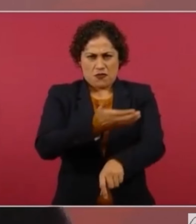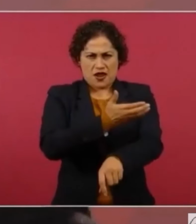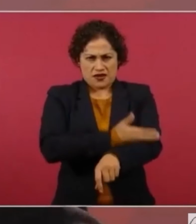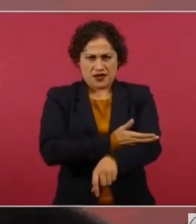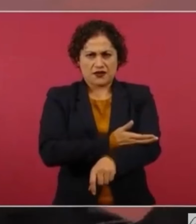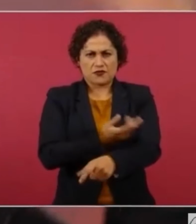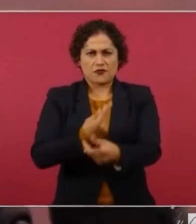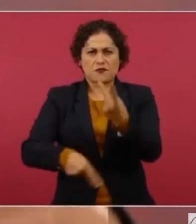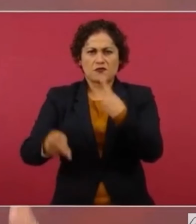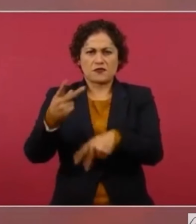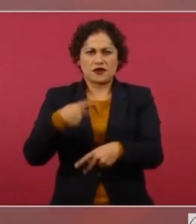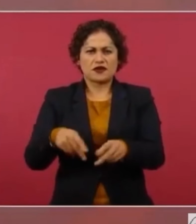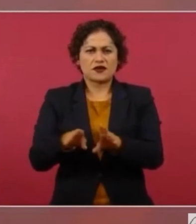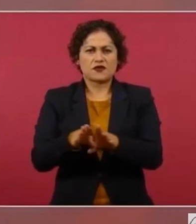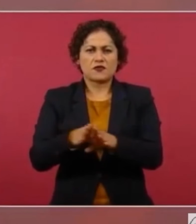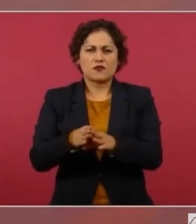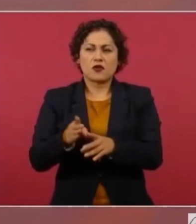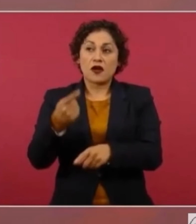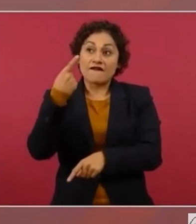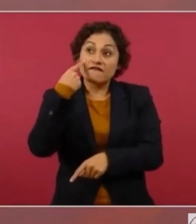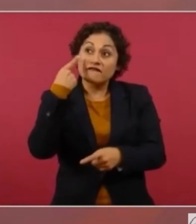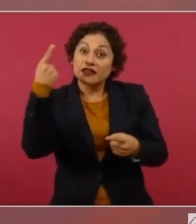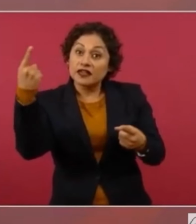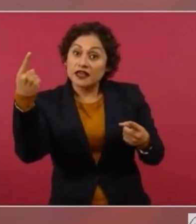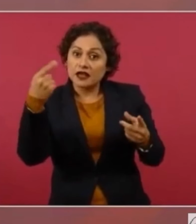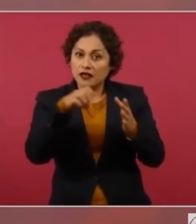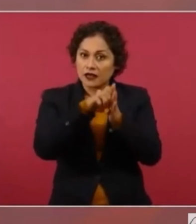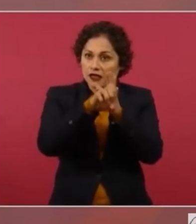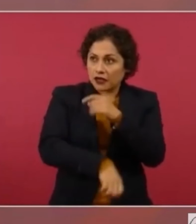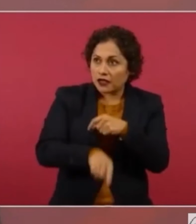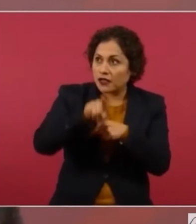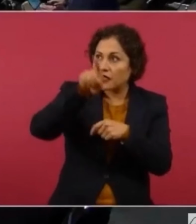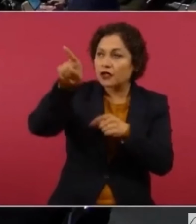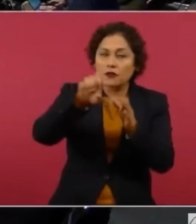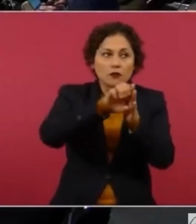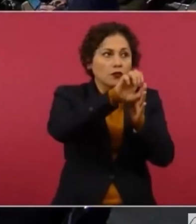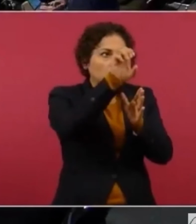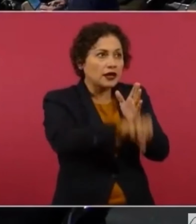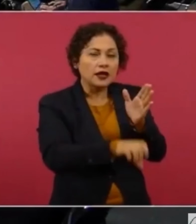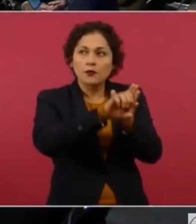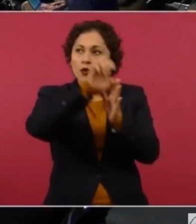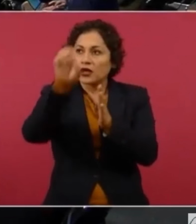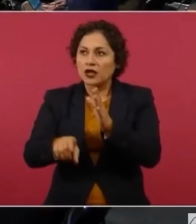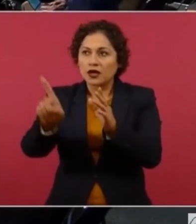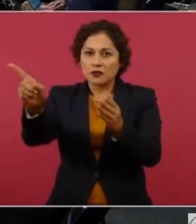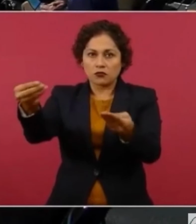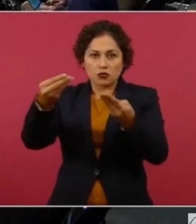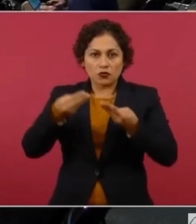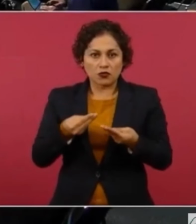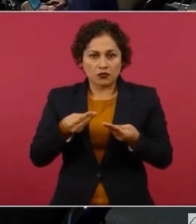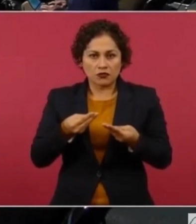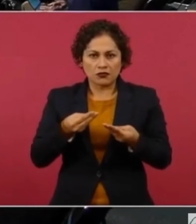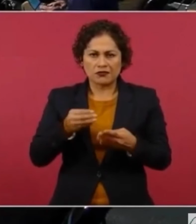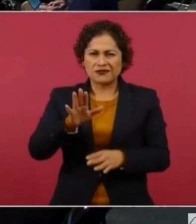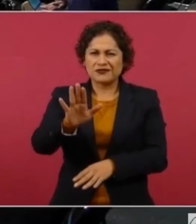a ponernos ejemplo de lo que estaban haciendo en otros lados. No se daban